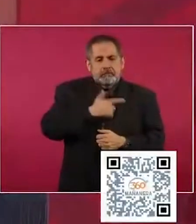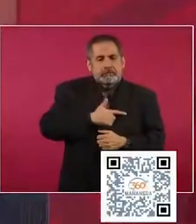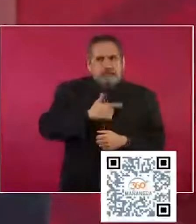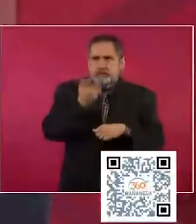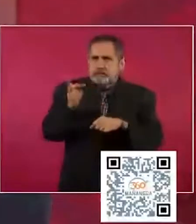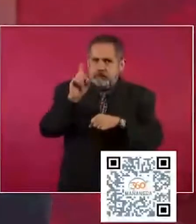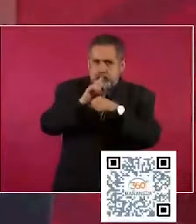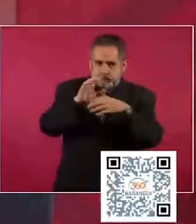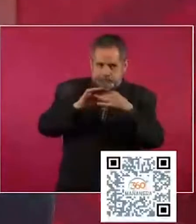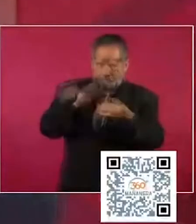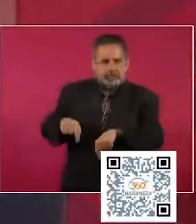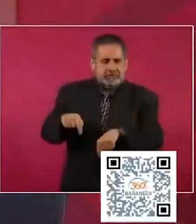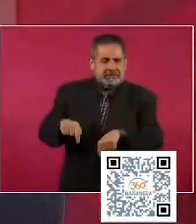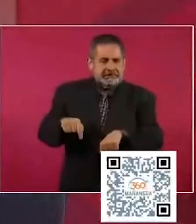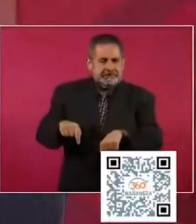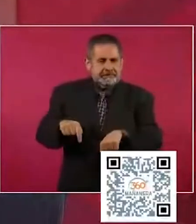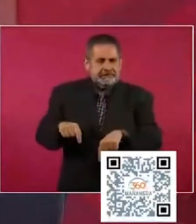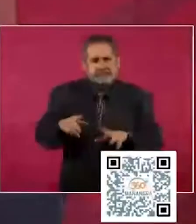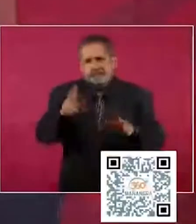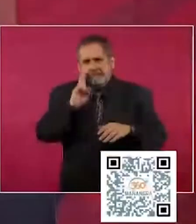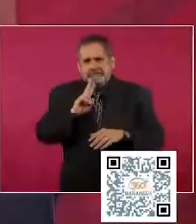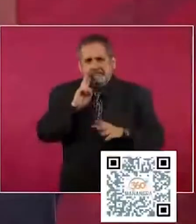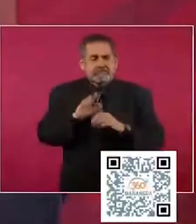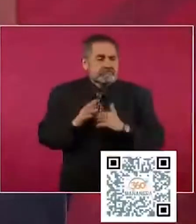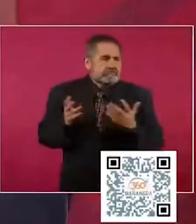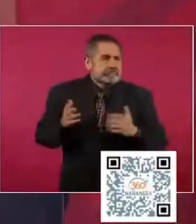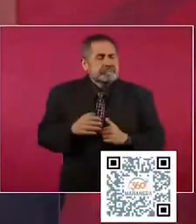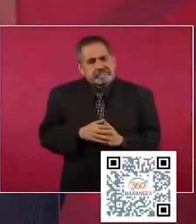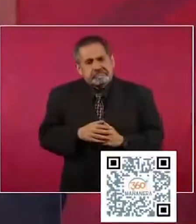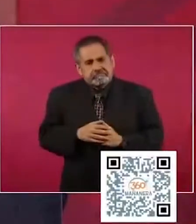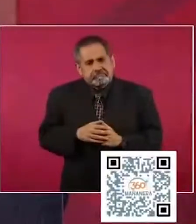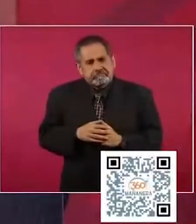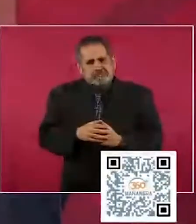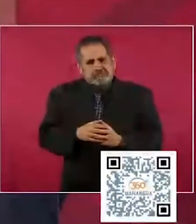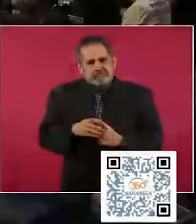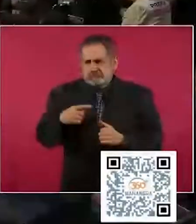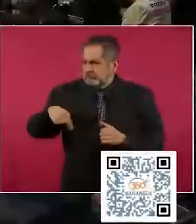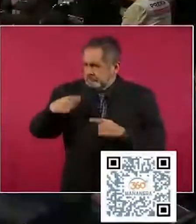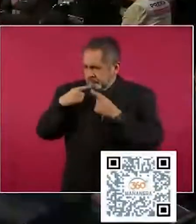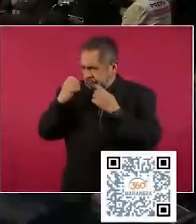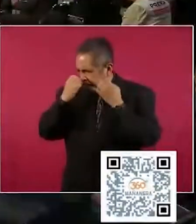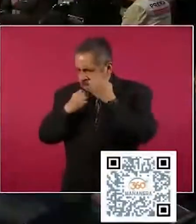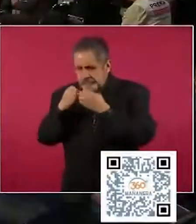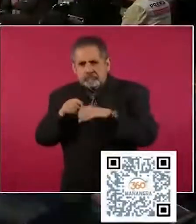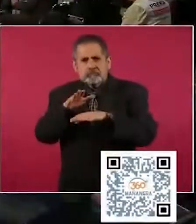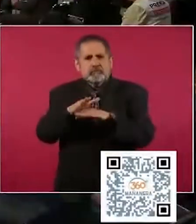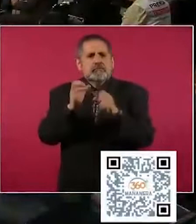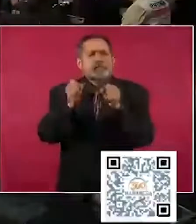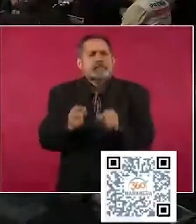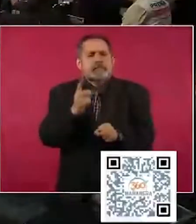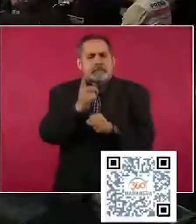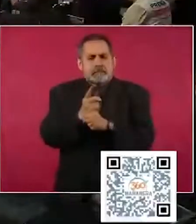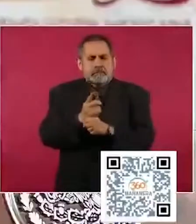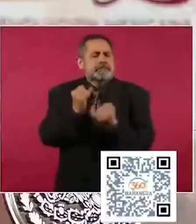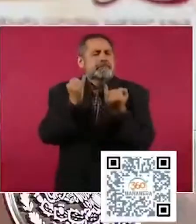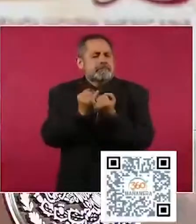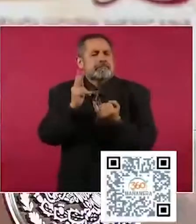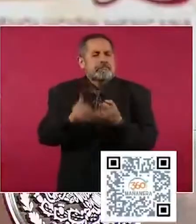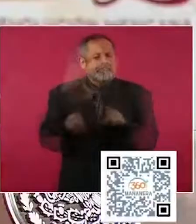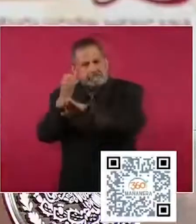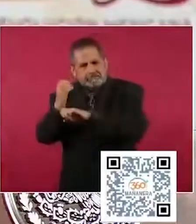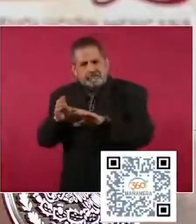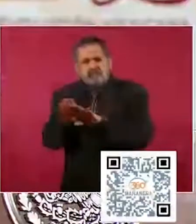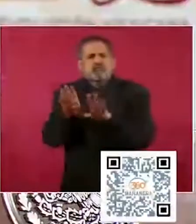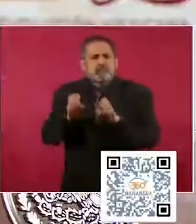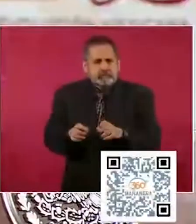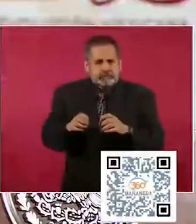día invitar aquí o vamos a hacer una evaluación sobre seguridad como la hacemos en